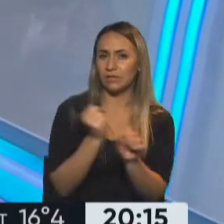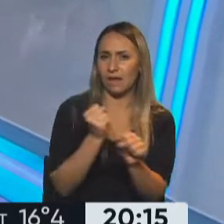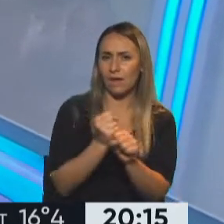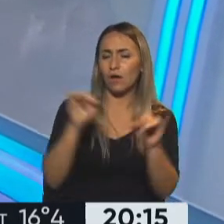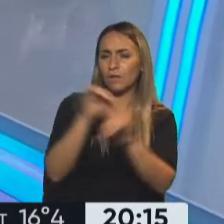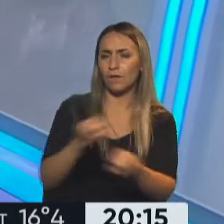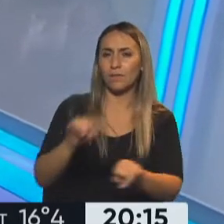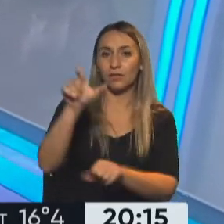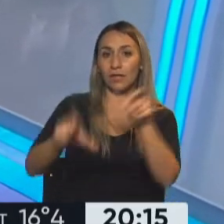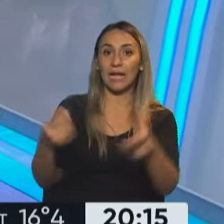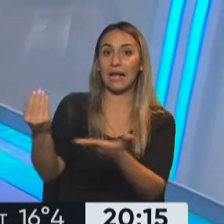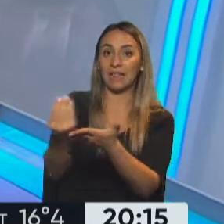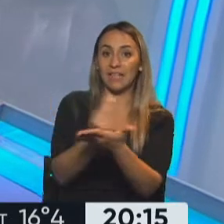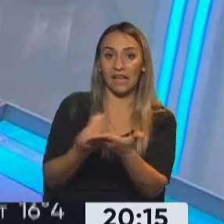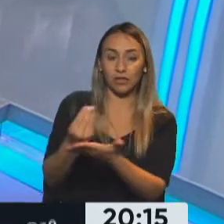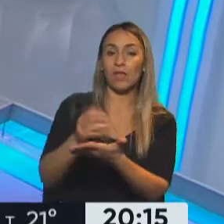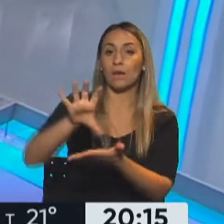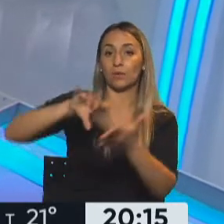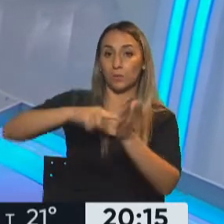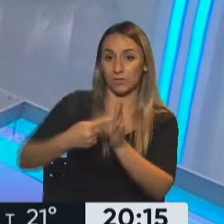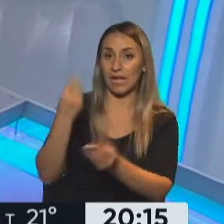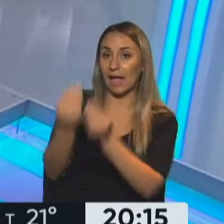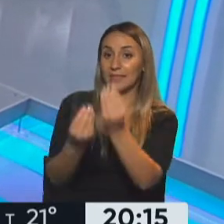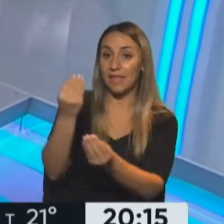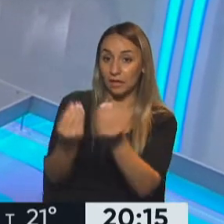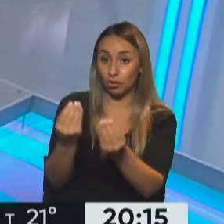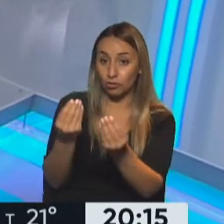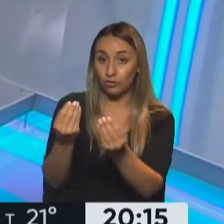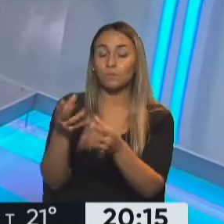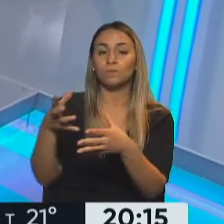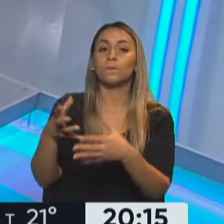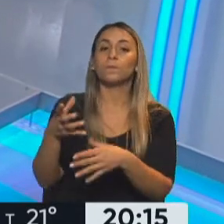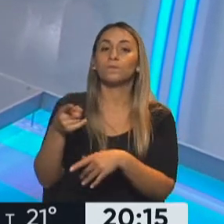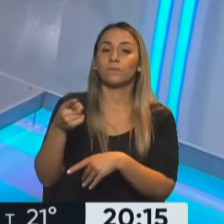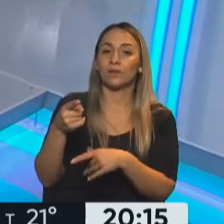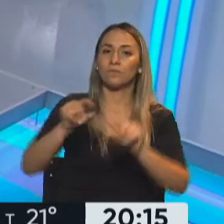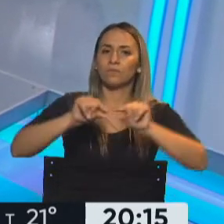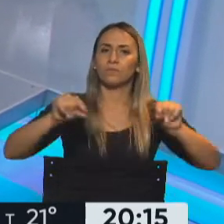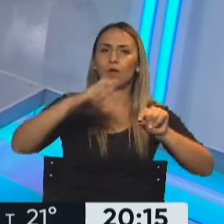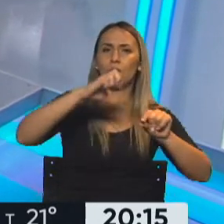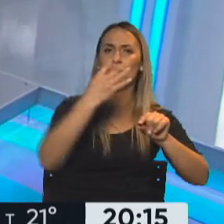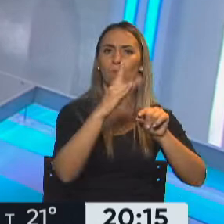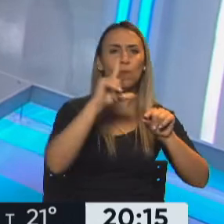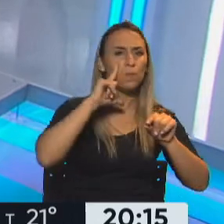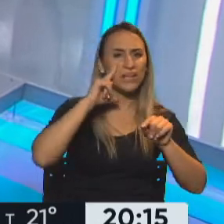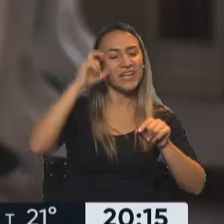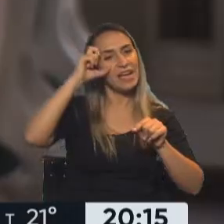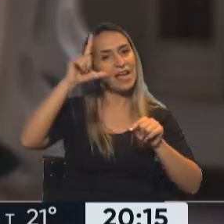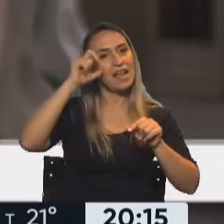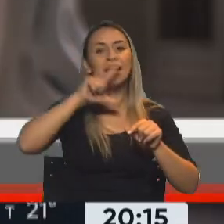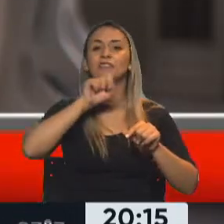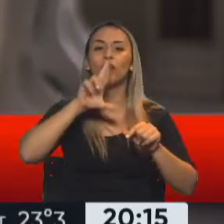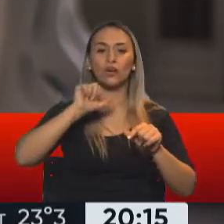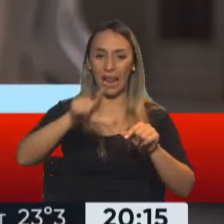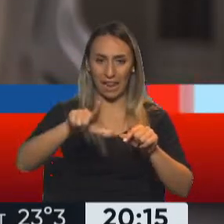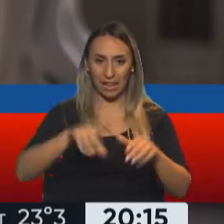de los candidatos de la ciudad buenos aires en la provincia de buenos aires le ha dado el título de público electoral bien informal for fuerzas